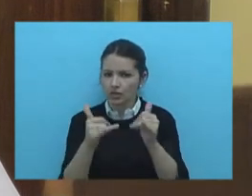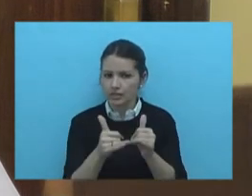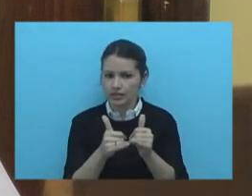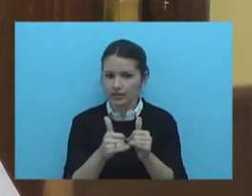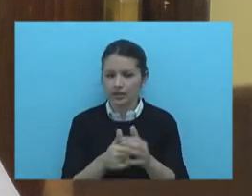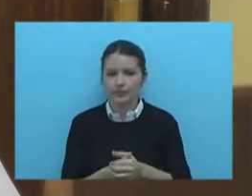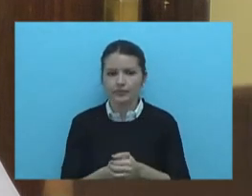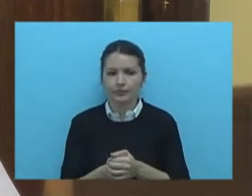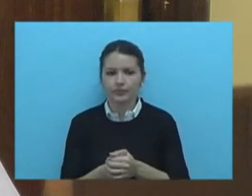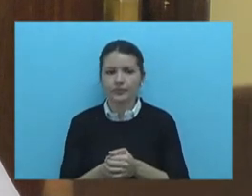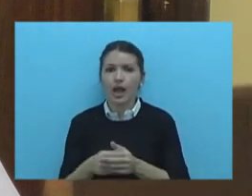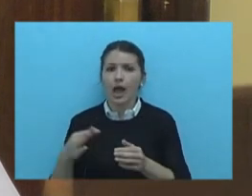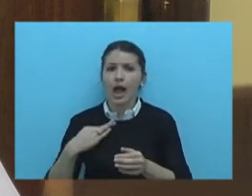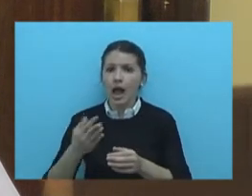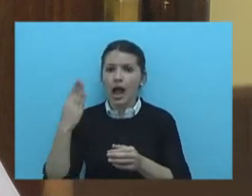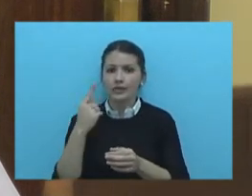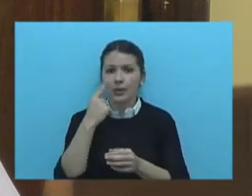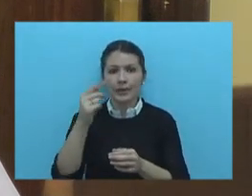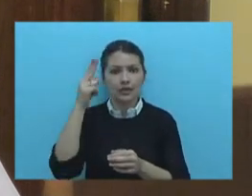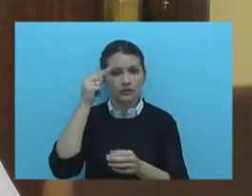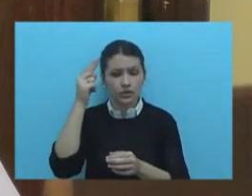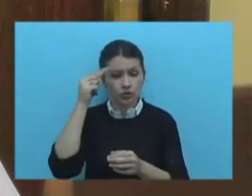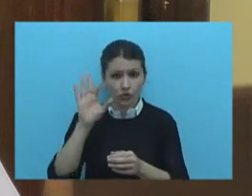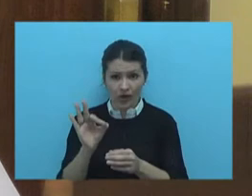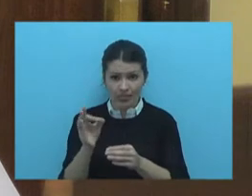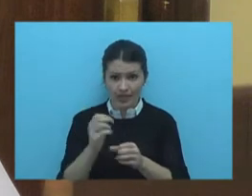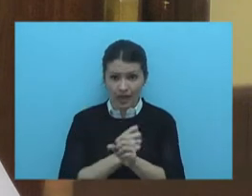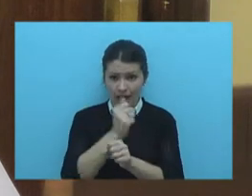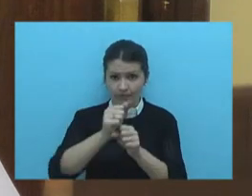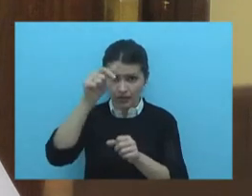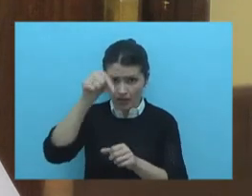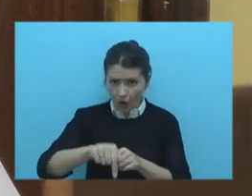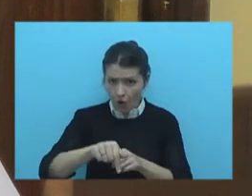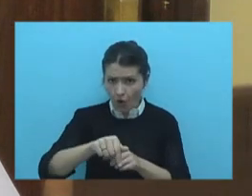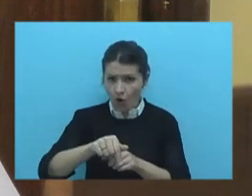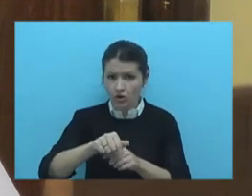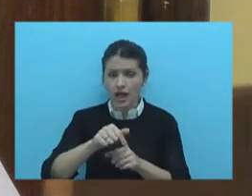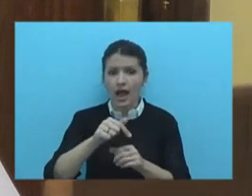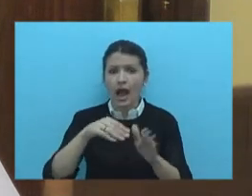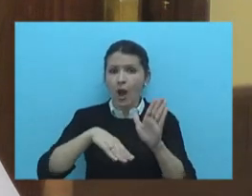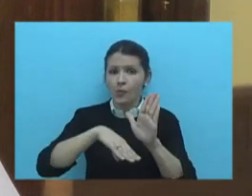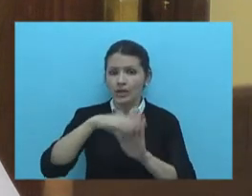hasta la actualidad, la tasa de suicidios en los jóvenes se triplicó. De